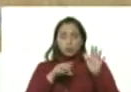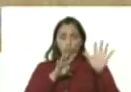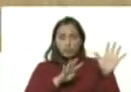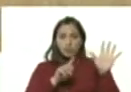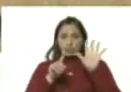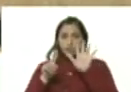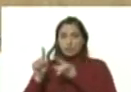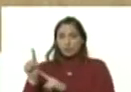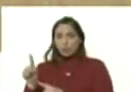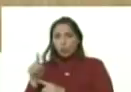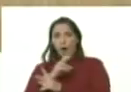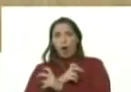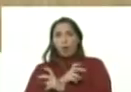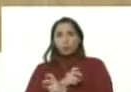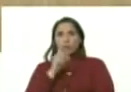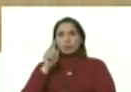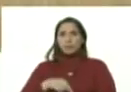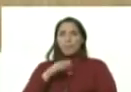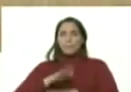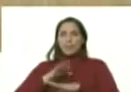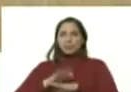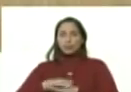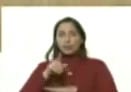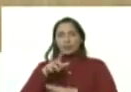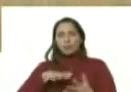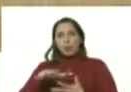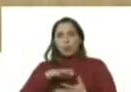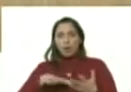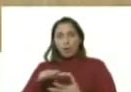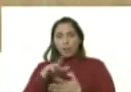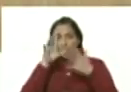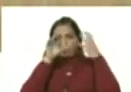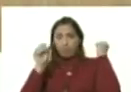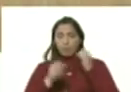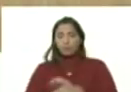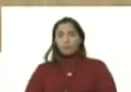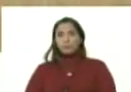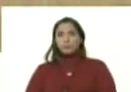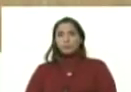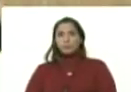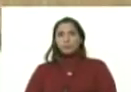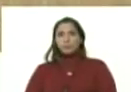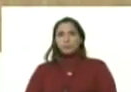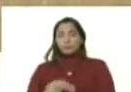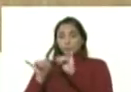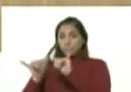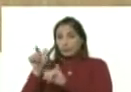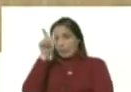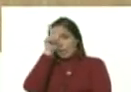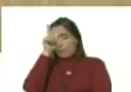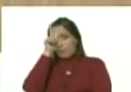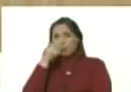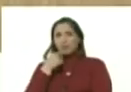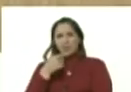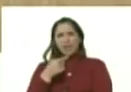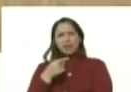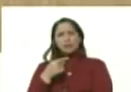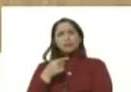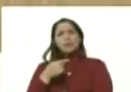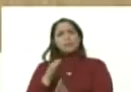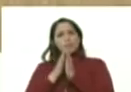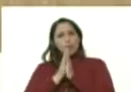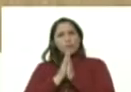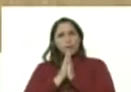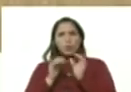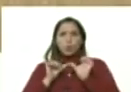el cual se generó esa crisis diplomática, bueno, los propios alemanes plantearon que continuáramos en